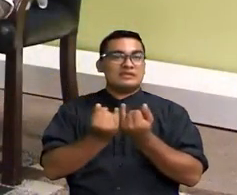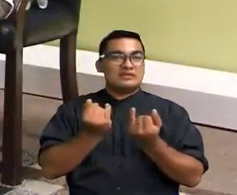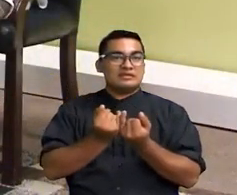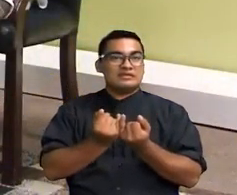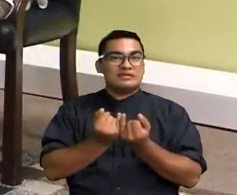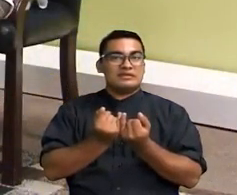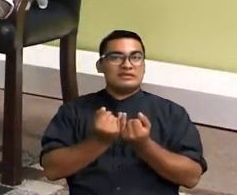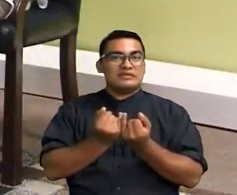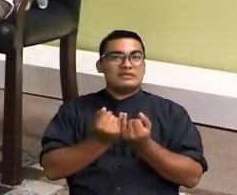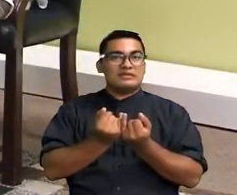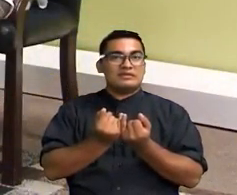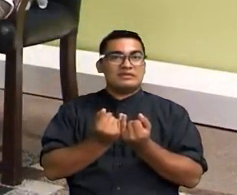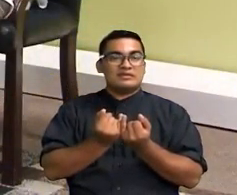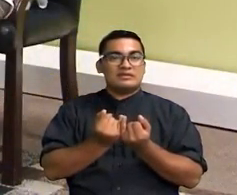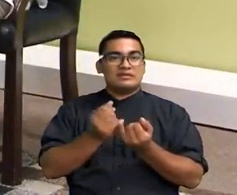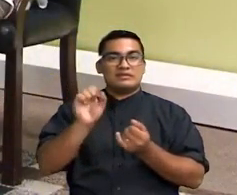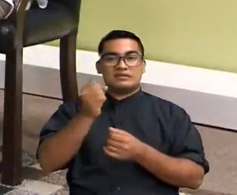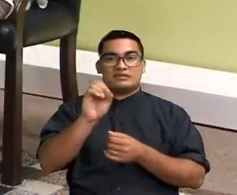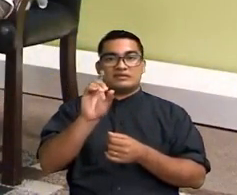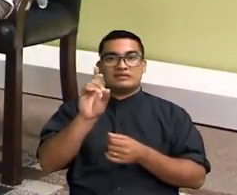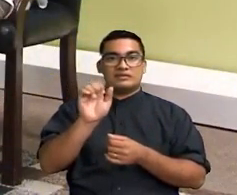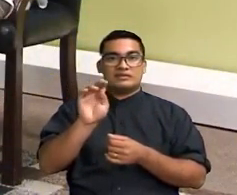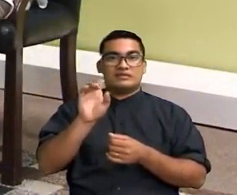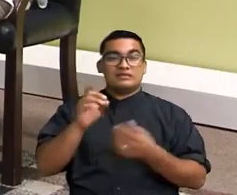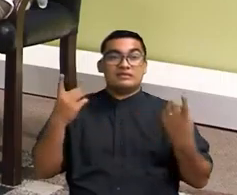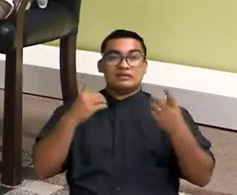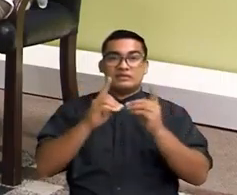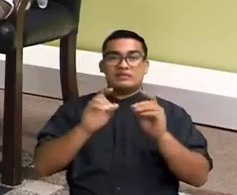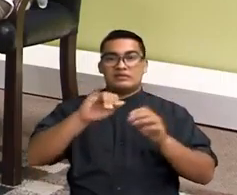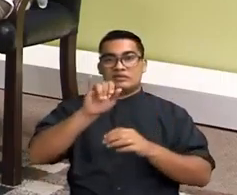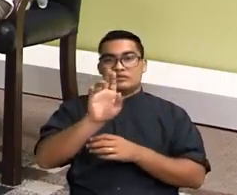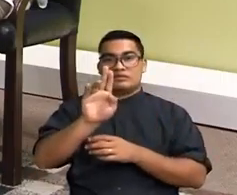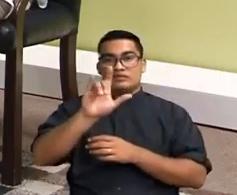decimos nosotros a veces. Sodano, nuestra directora Julieta Róliga.